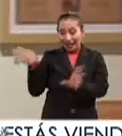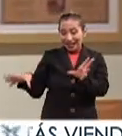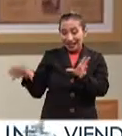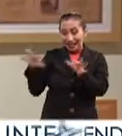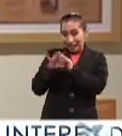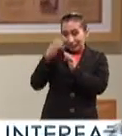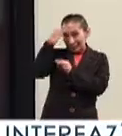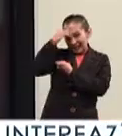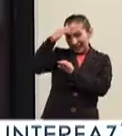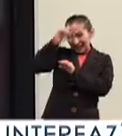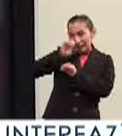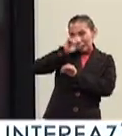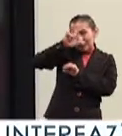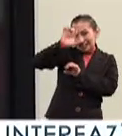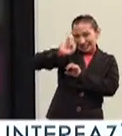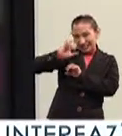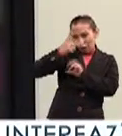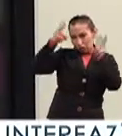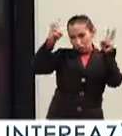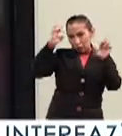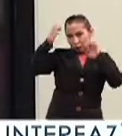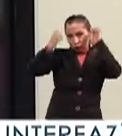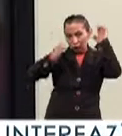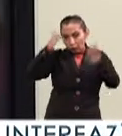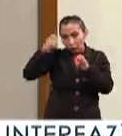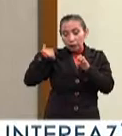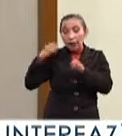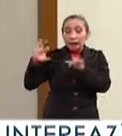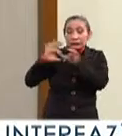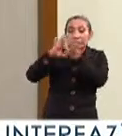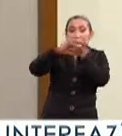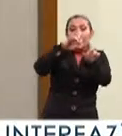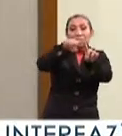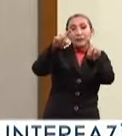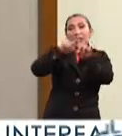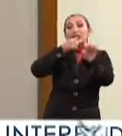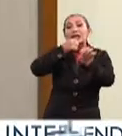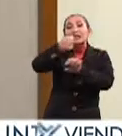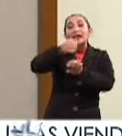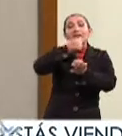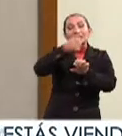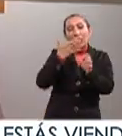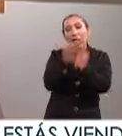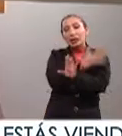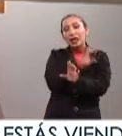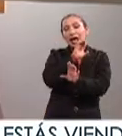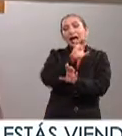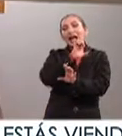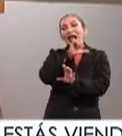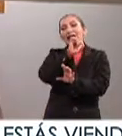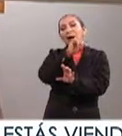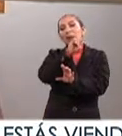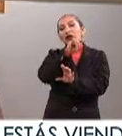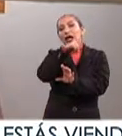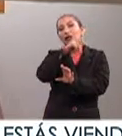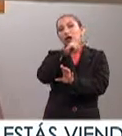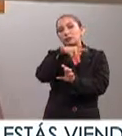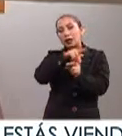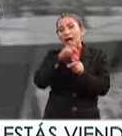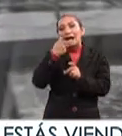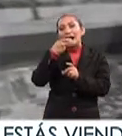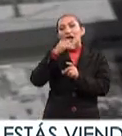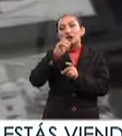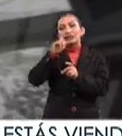la experiencia del Espíritu del 68, se sumaron una serie de entrevistas realizadas a Elena Poniatowska,